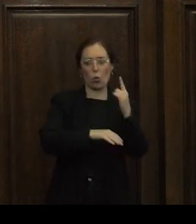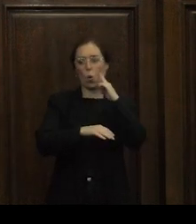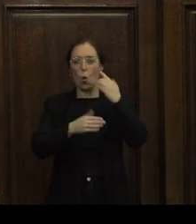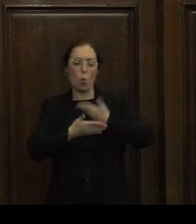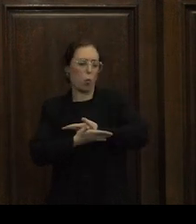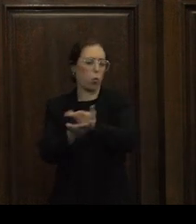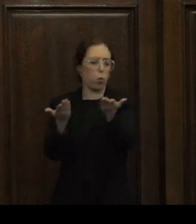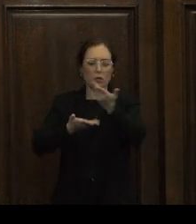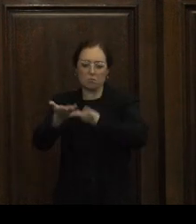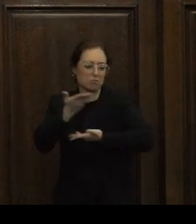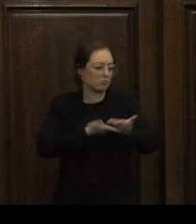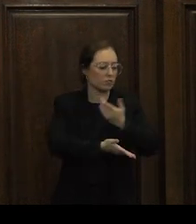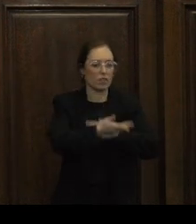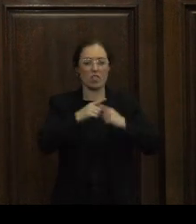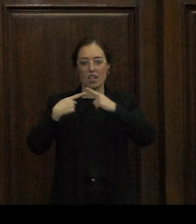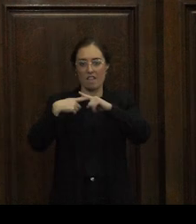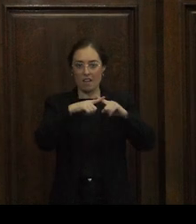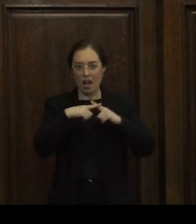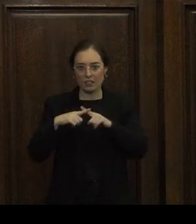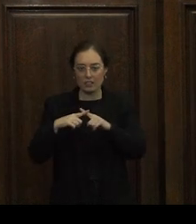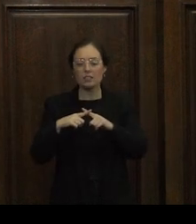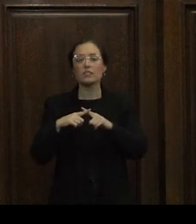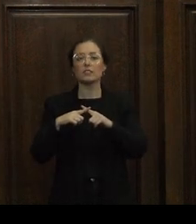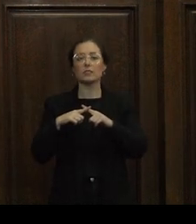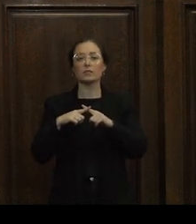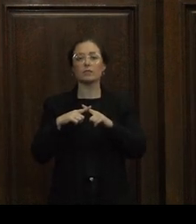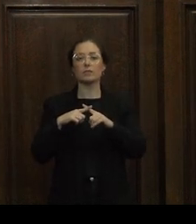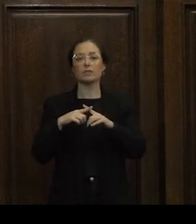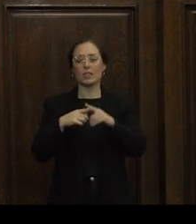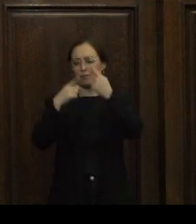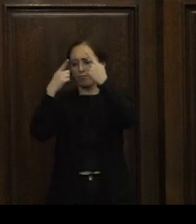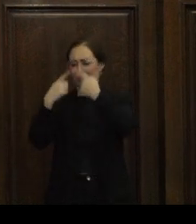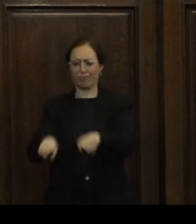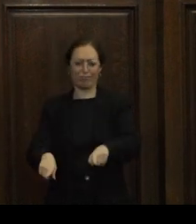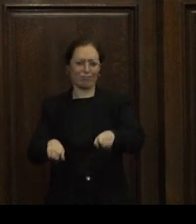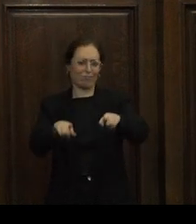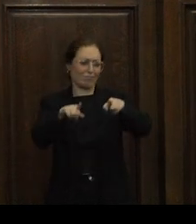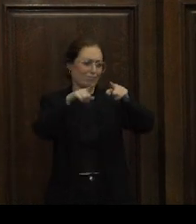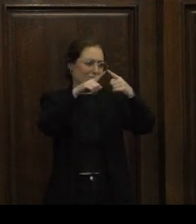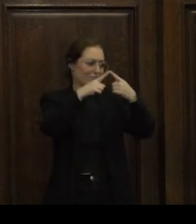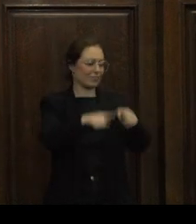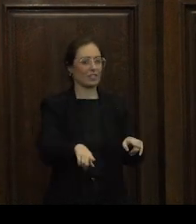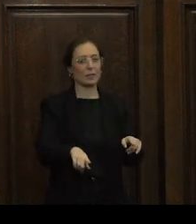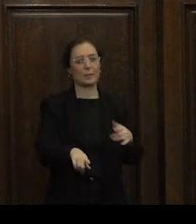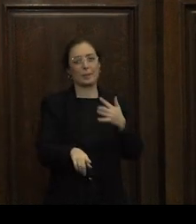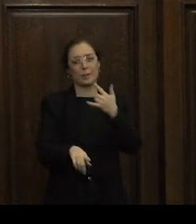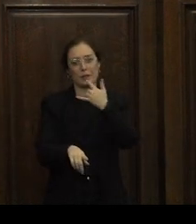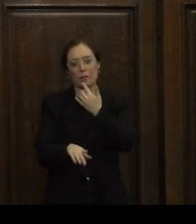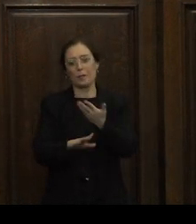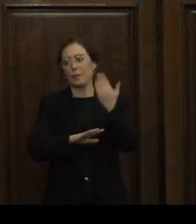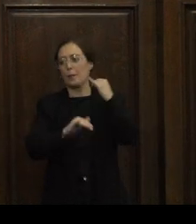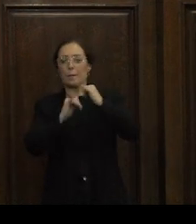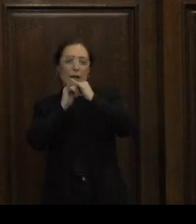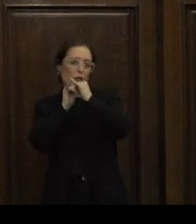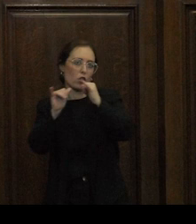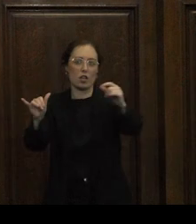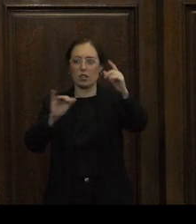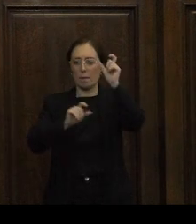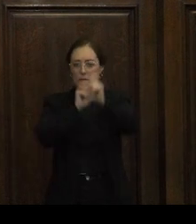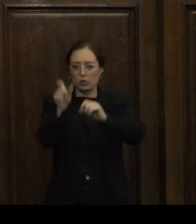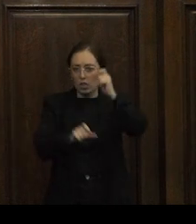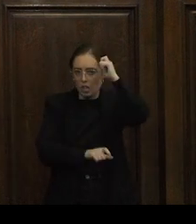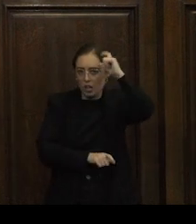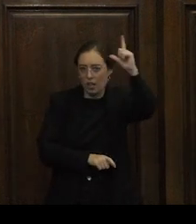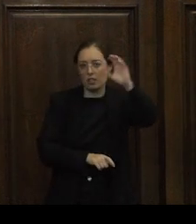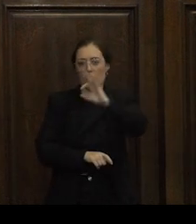que circulan en estos otros debates, son muy distintos. Incluso todos los que los científicos, periodistas,